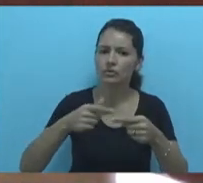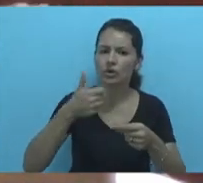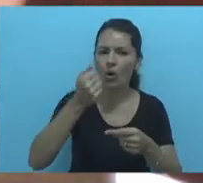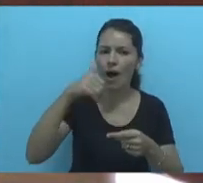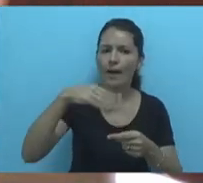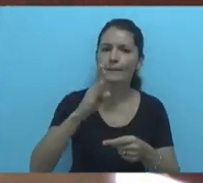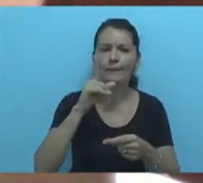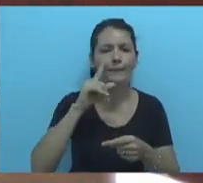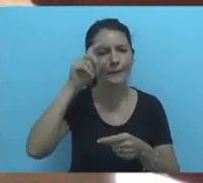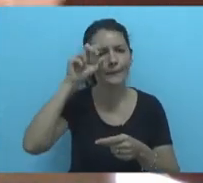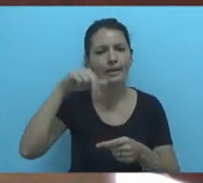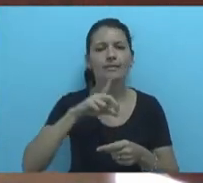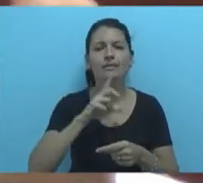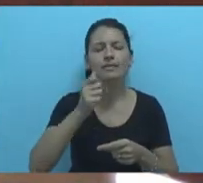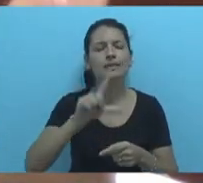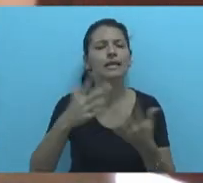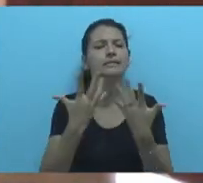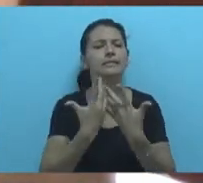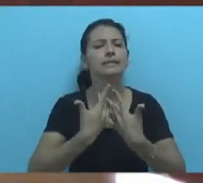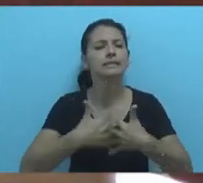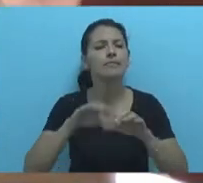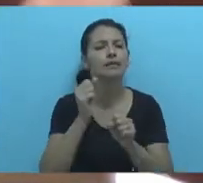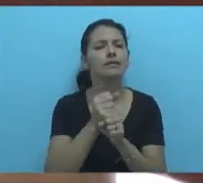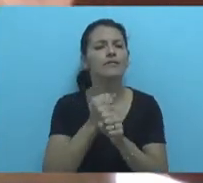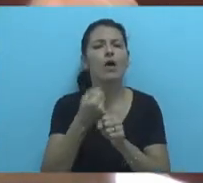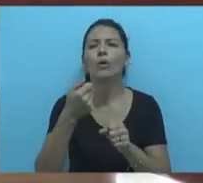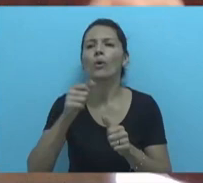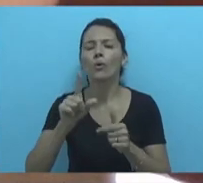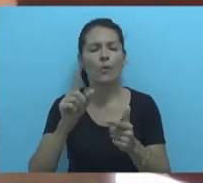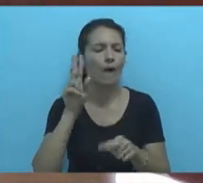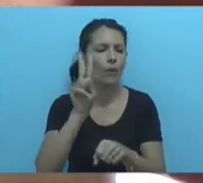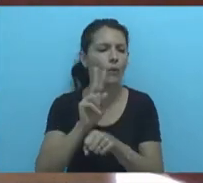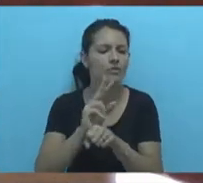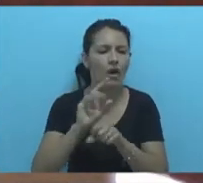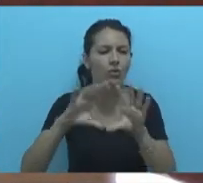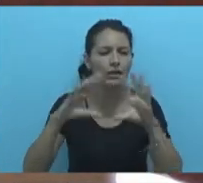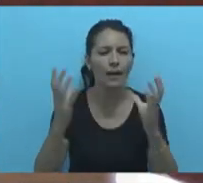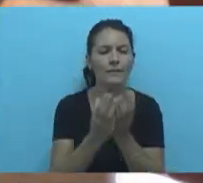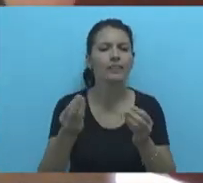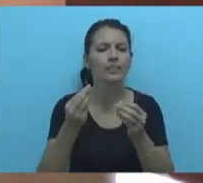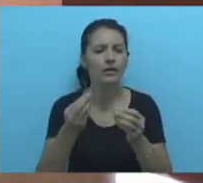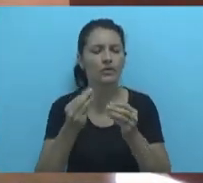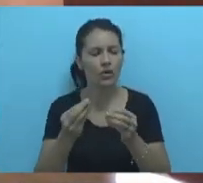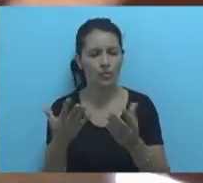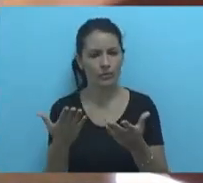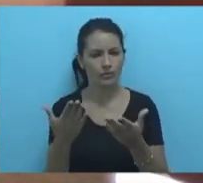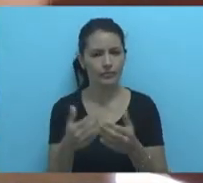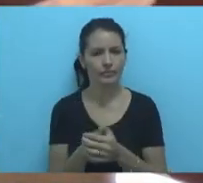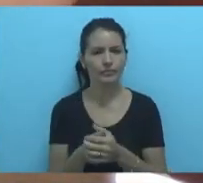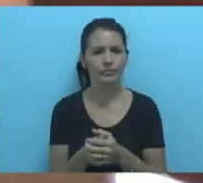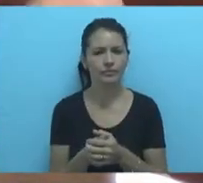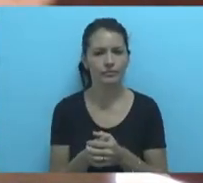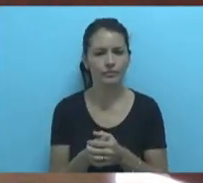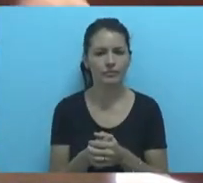el momento de discutir qué sistema productivo estamos llevando adelante que está destruyendo nuestro planeta. La